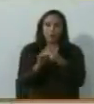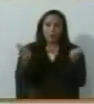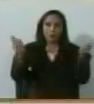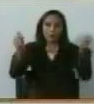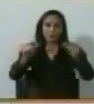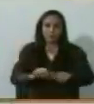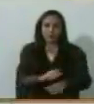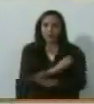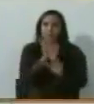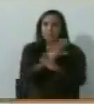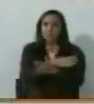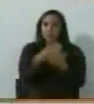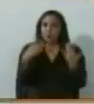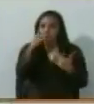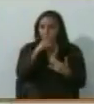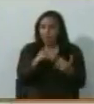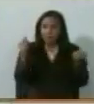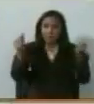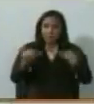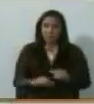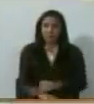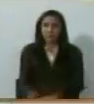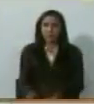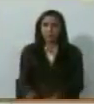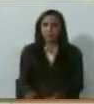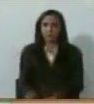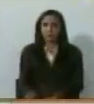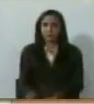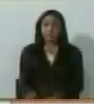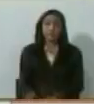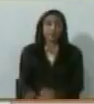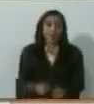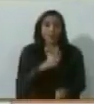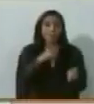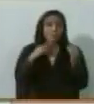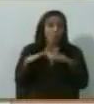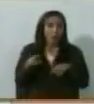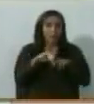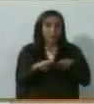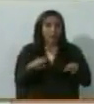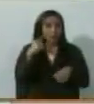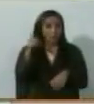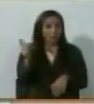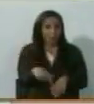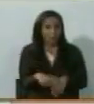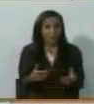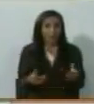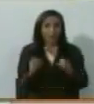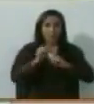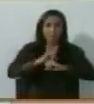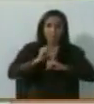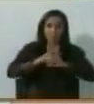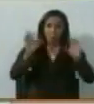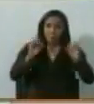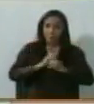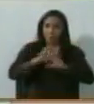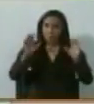19 años haciéndola mal, inclusive asesinando niños, poniendo bombas y